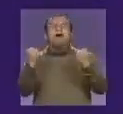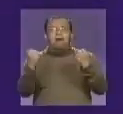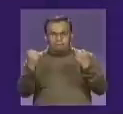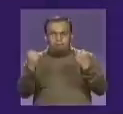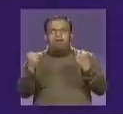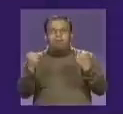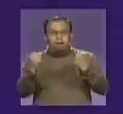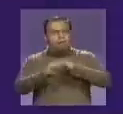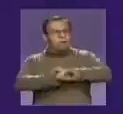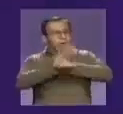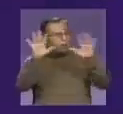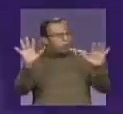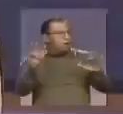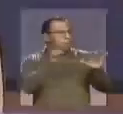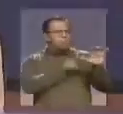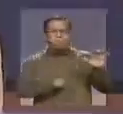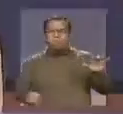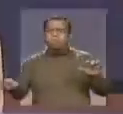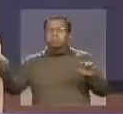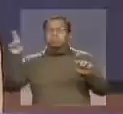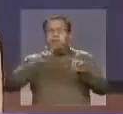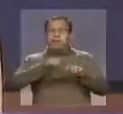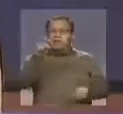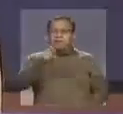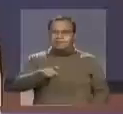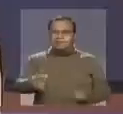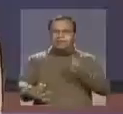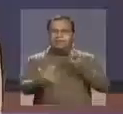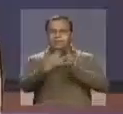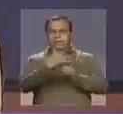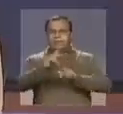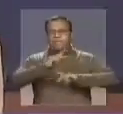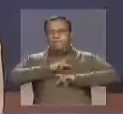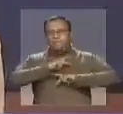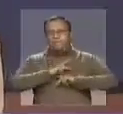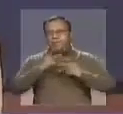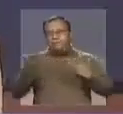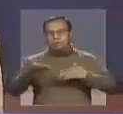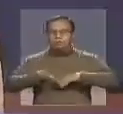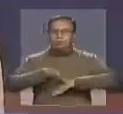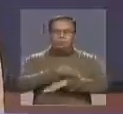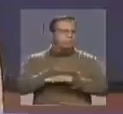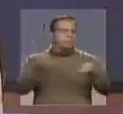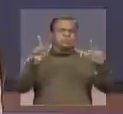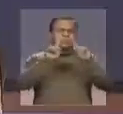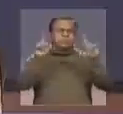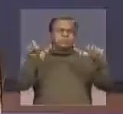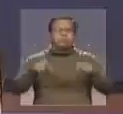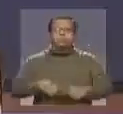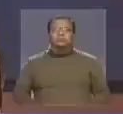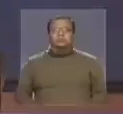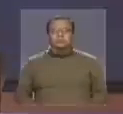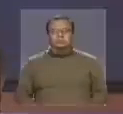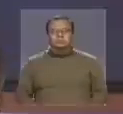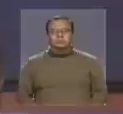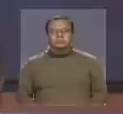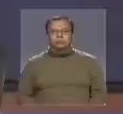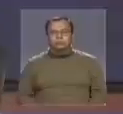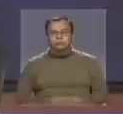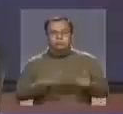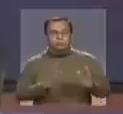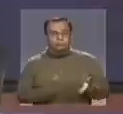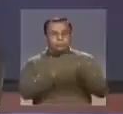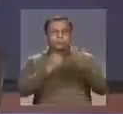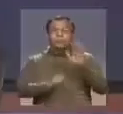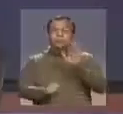un mapa claro y real de cuáles son las necesidades y afectaciones propias. Ahorita hablábamos de